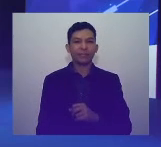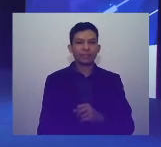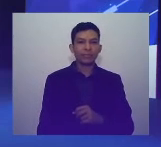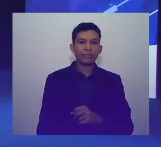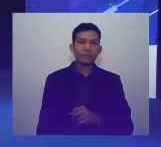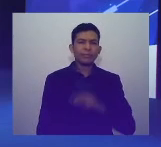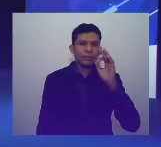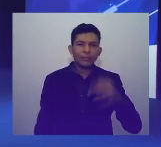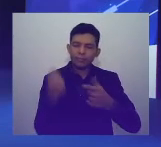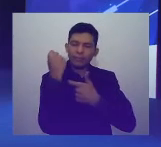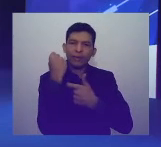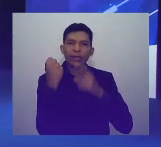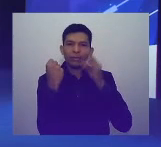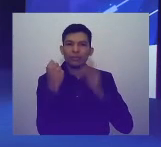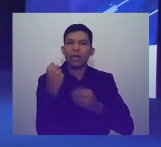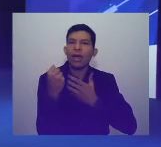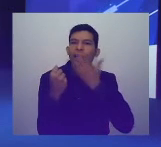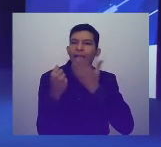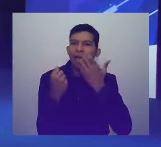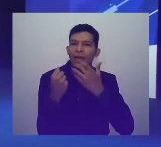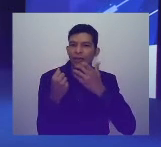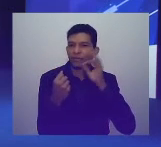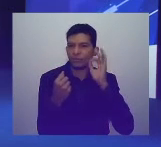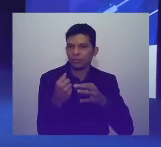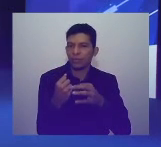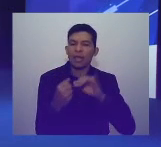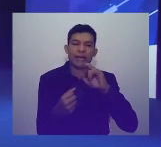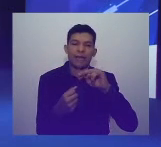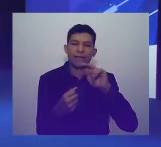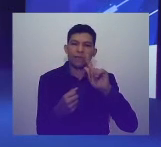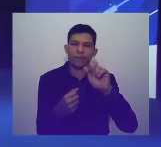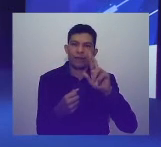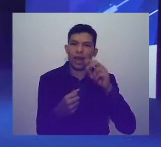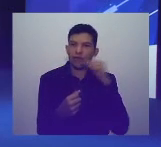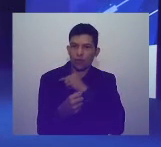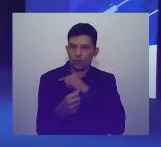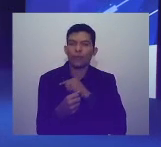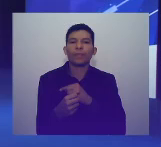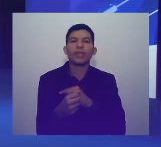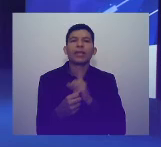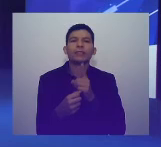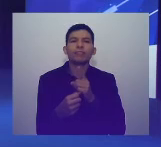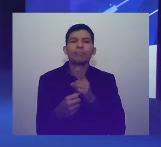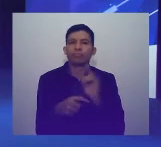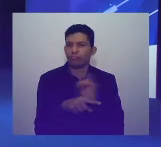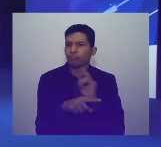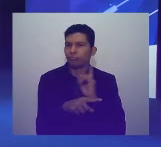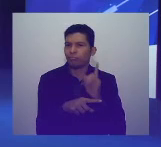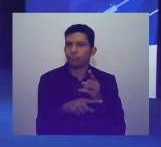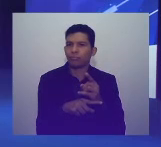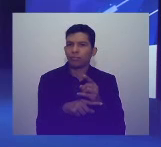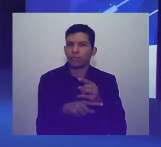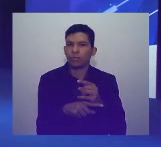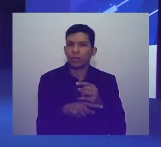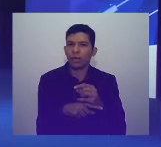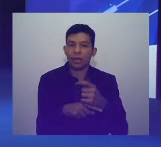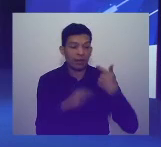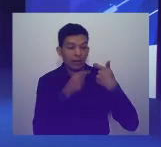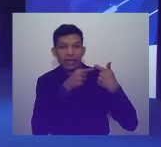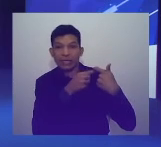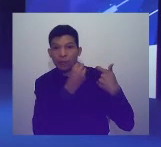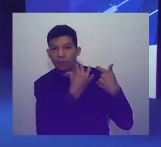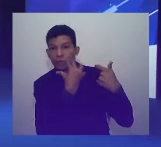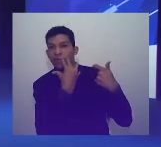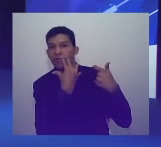con muchas de esas regulaciones para poder salir a ser usados por los pacientes. Entonces, no es como tan